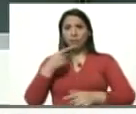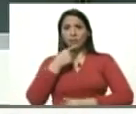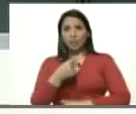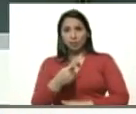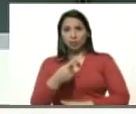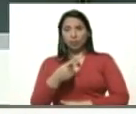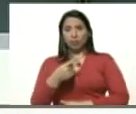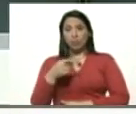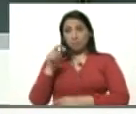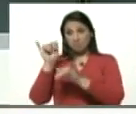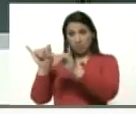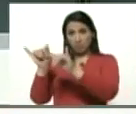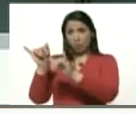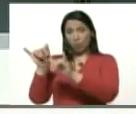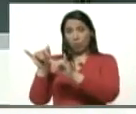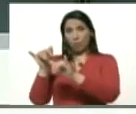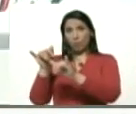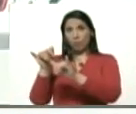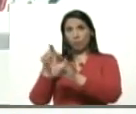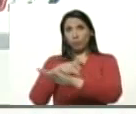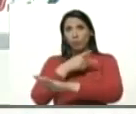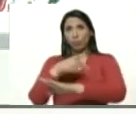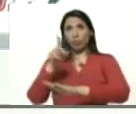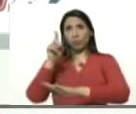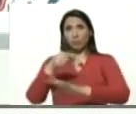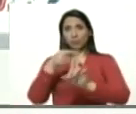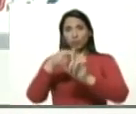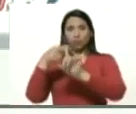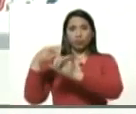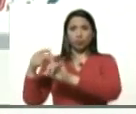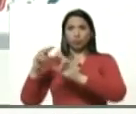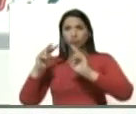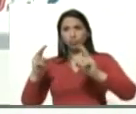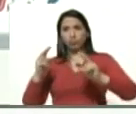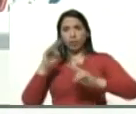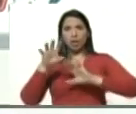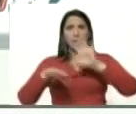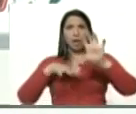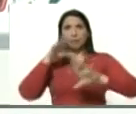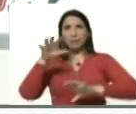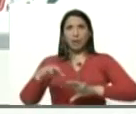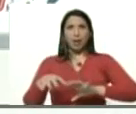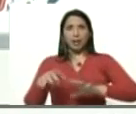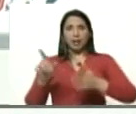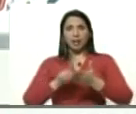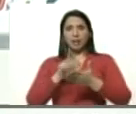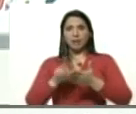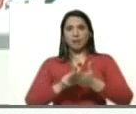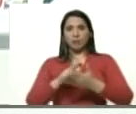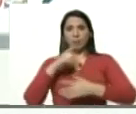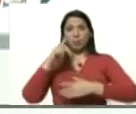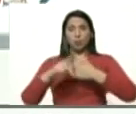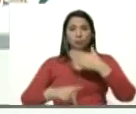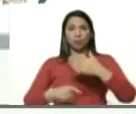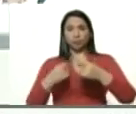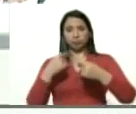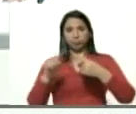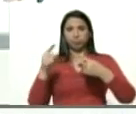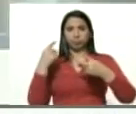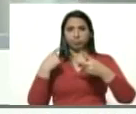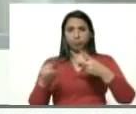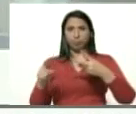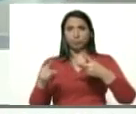credo. A estos dos títulos nuevos se suman el que ya usted mencionaba, el libro de los animales, una bella producción de Monte Ávila, otra de las